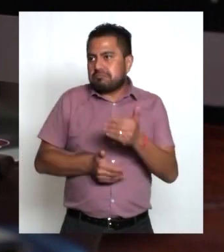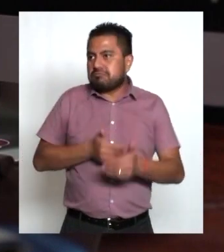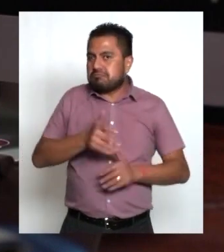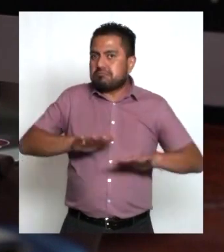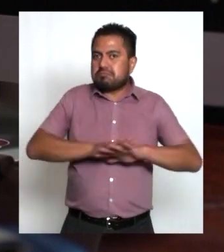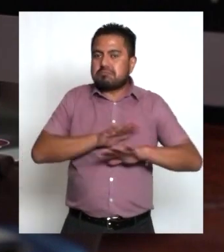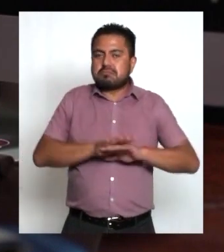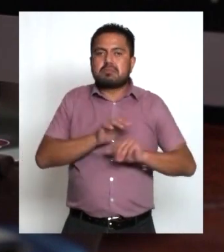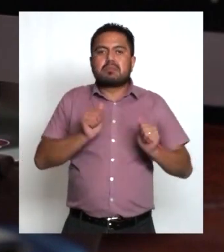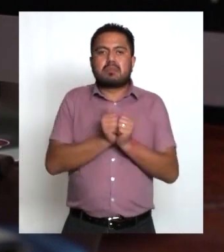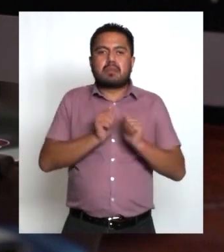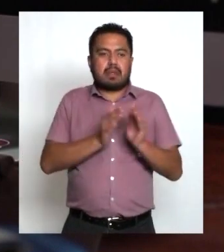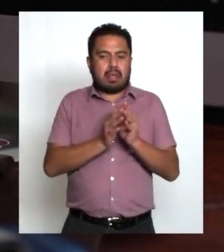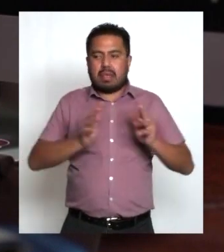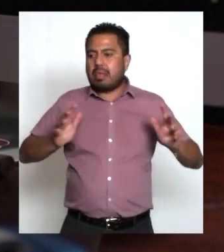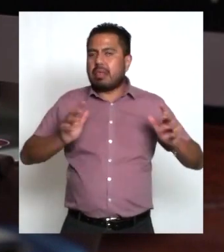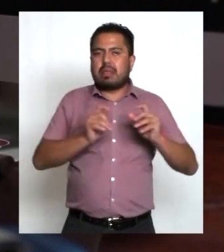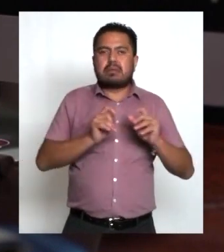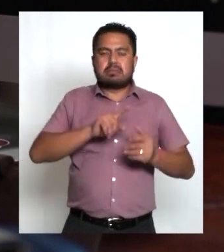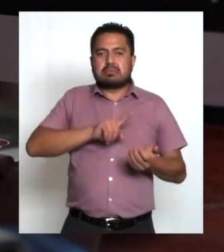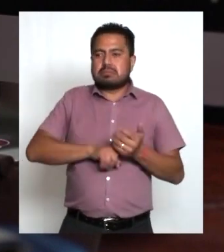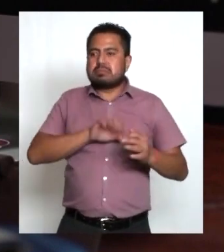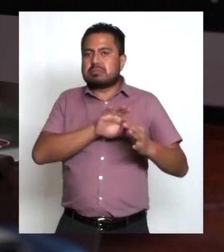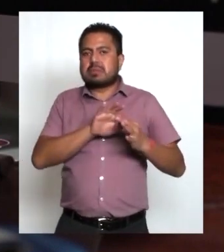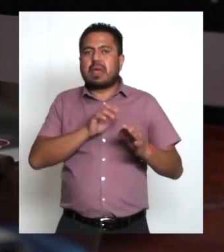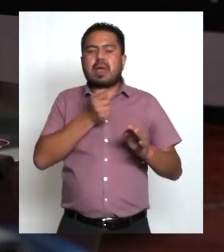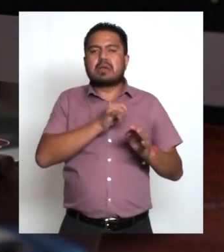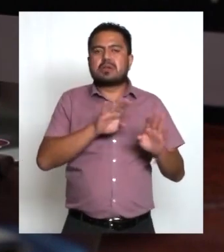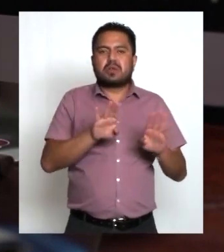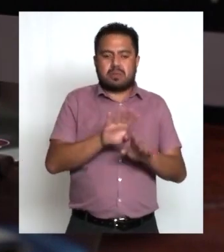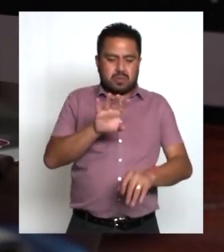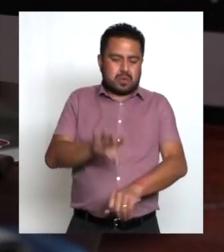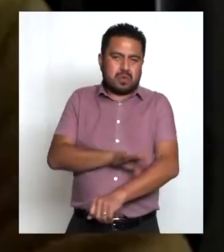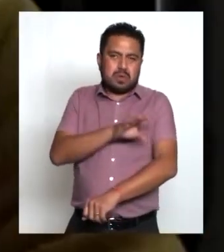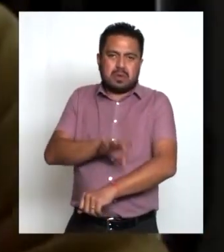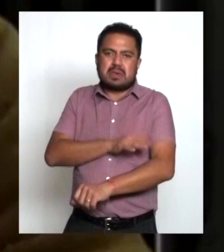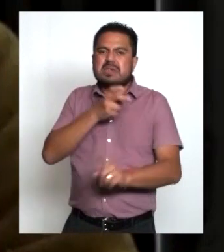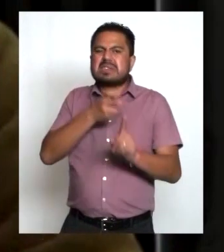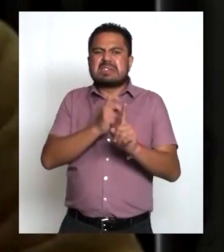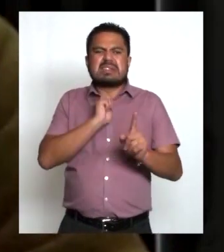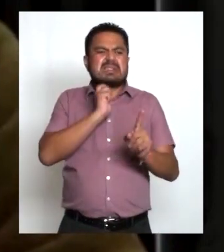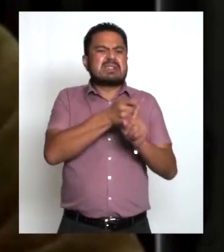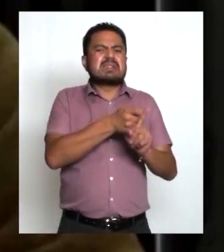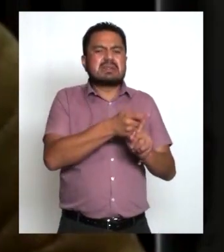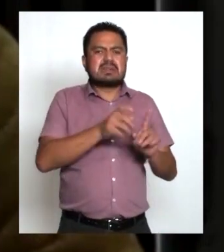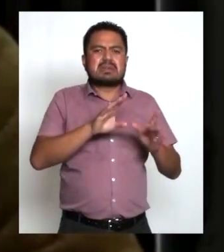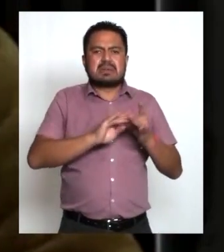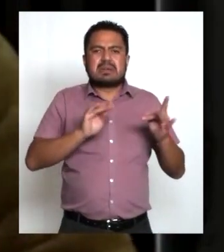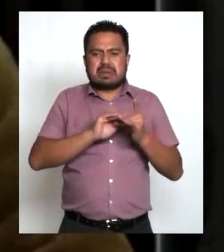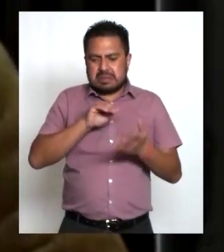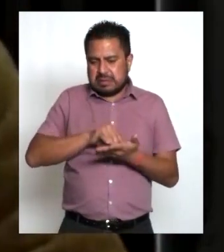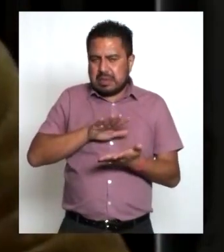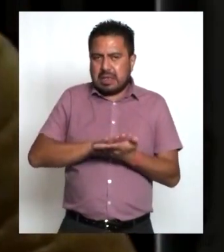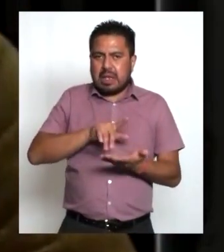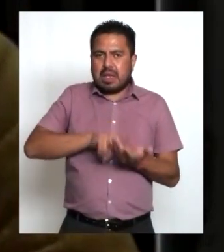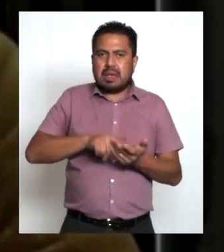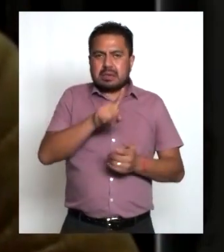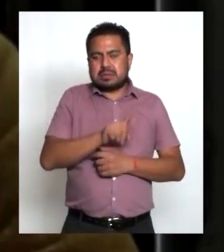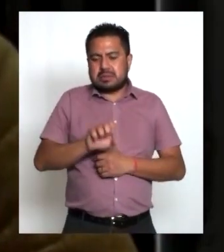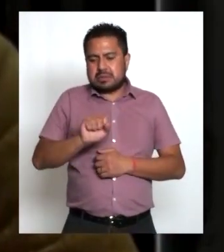han evolucionado en cuanto a tamaño y eficiencia, así como de consumo de energía. ¿Esto qué implica? Que pues la ENIAC